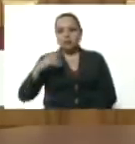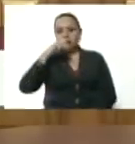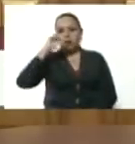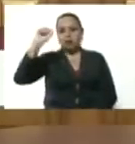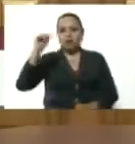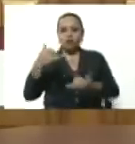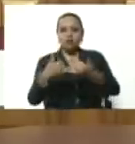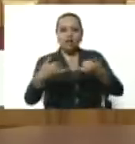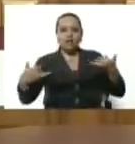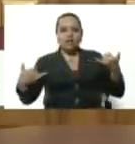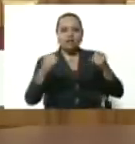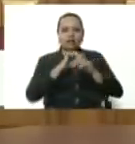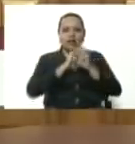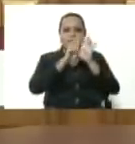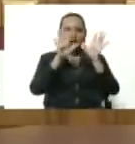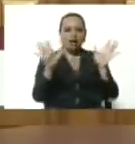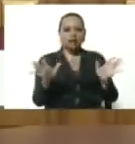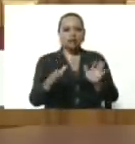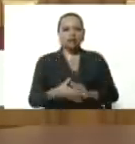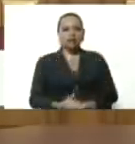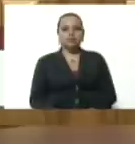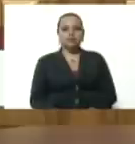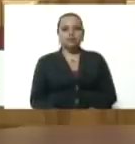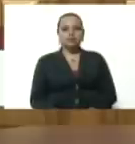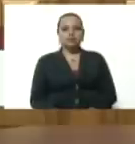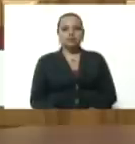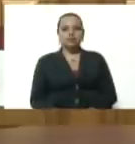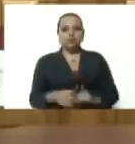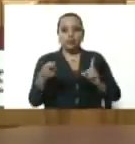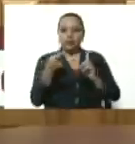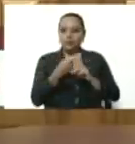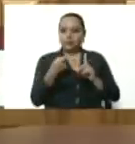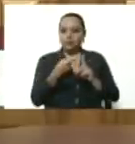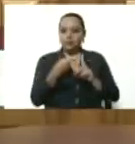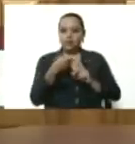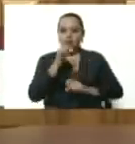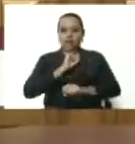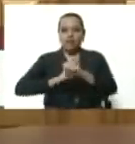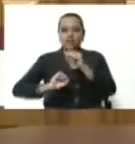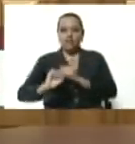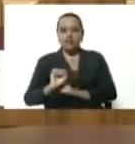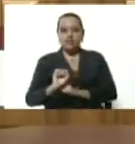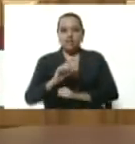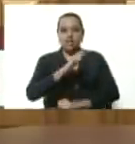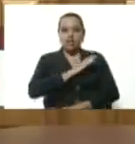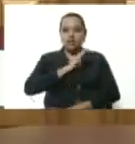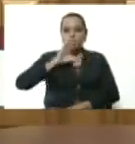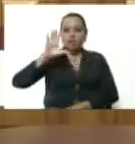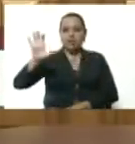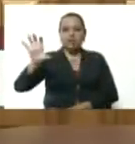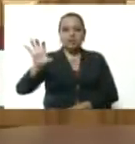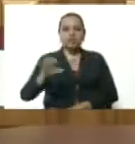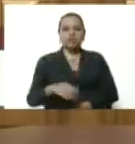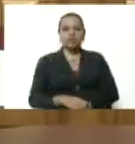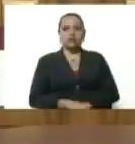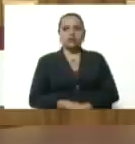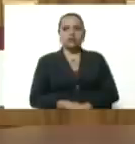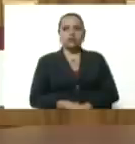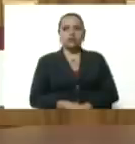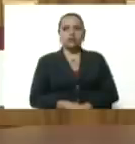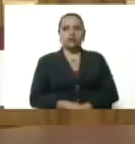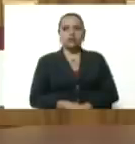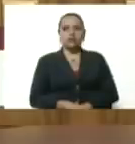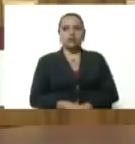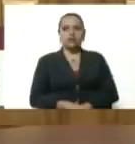línea muy clara. En primer lugar, de defensa de la soberanía, lo que no